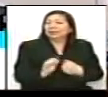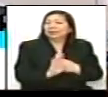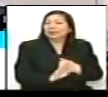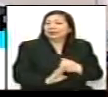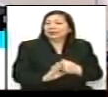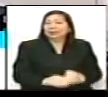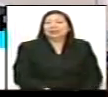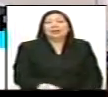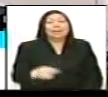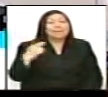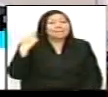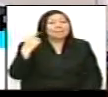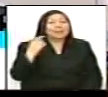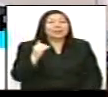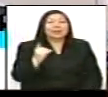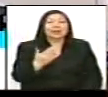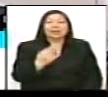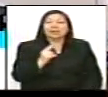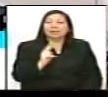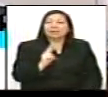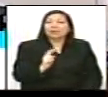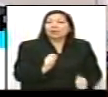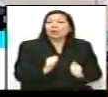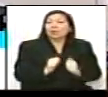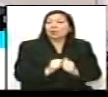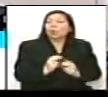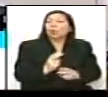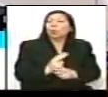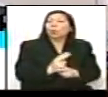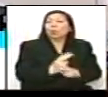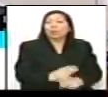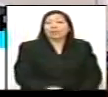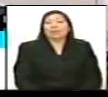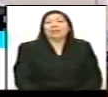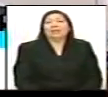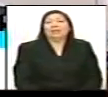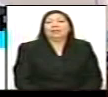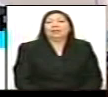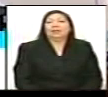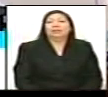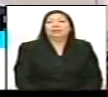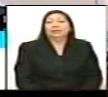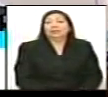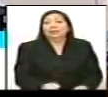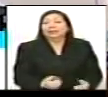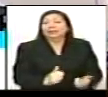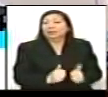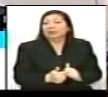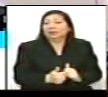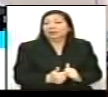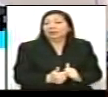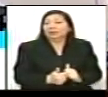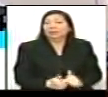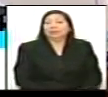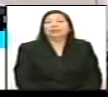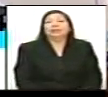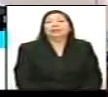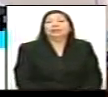del ejercicio político hay que verla con cuidado, o sea, porque estamos planteando las reformas a la